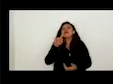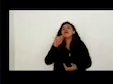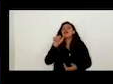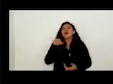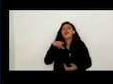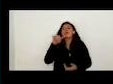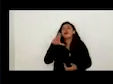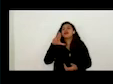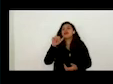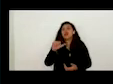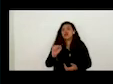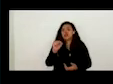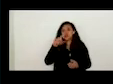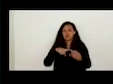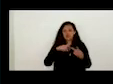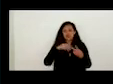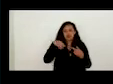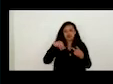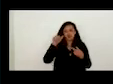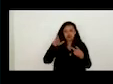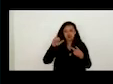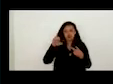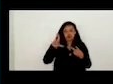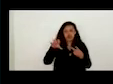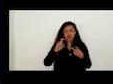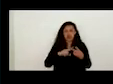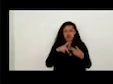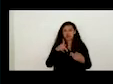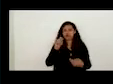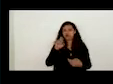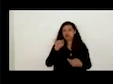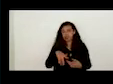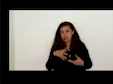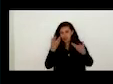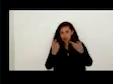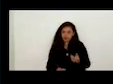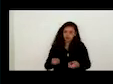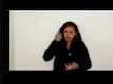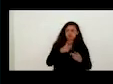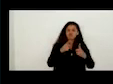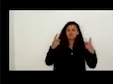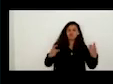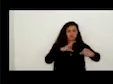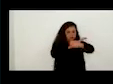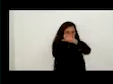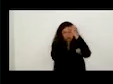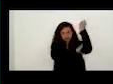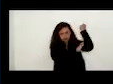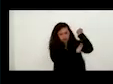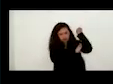la proteína? Obviamente el crecimiento, el desarrollo, el mantenimiento de la masa muscular ya en una etapa